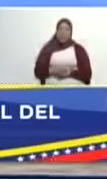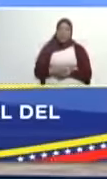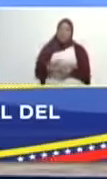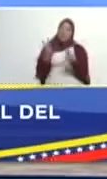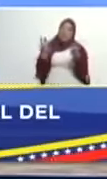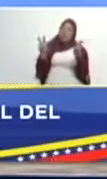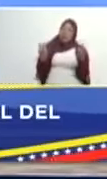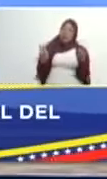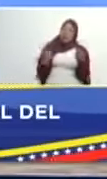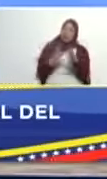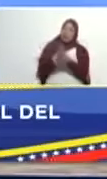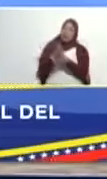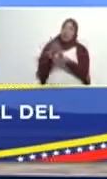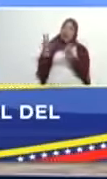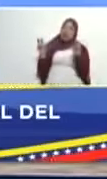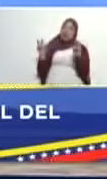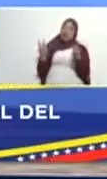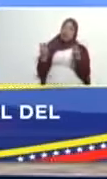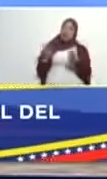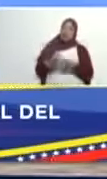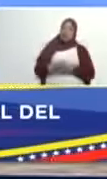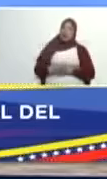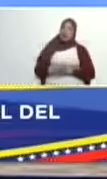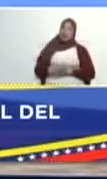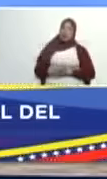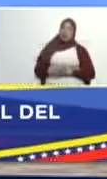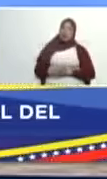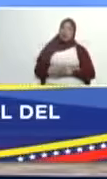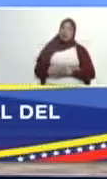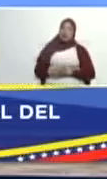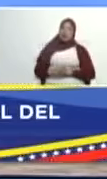Innovando, innovando.